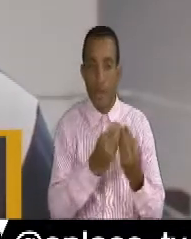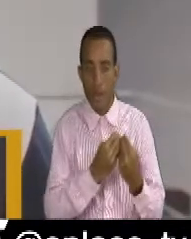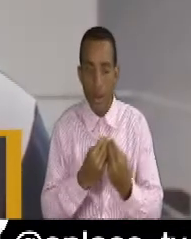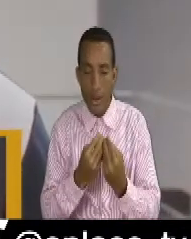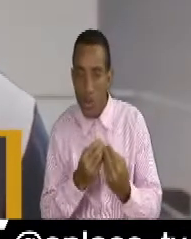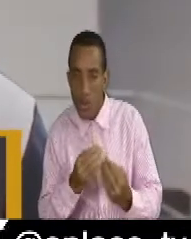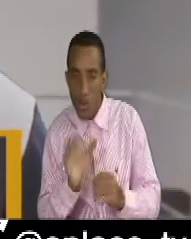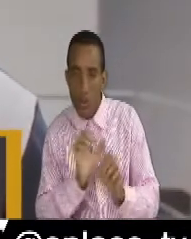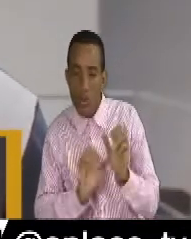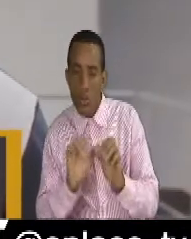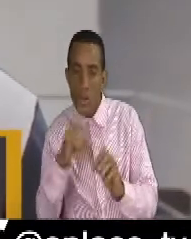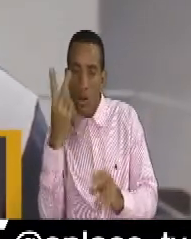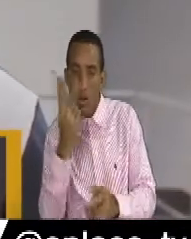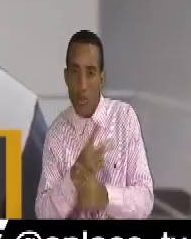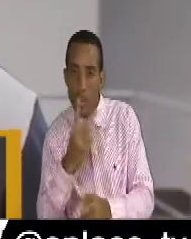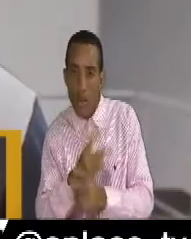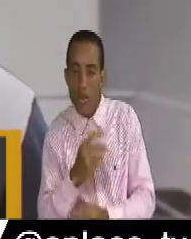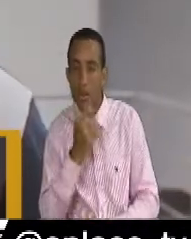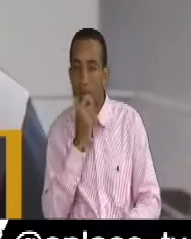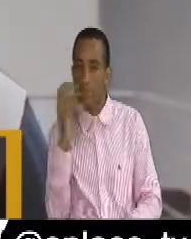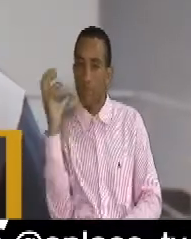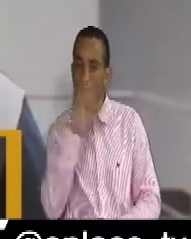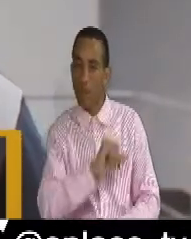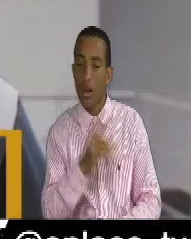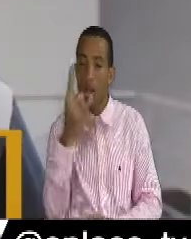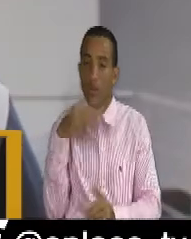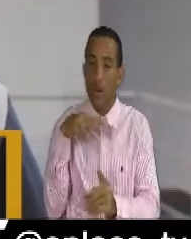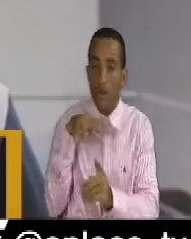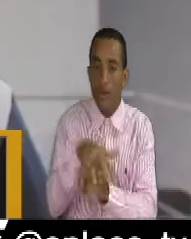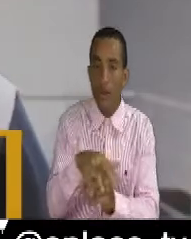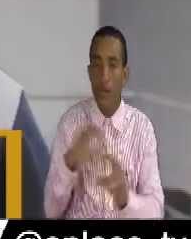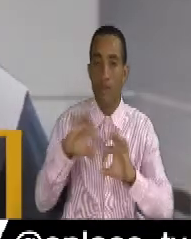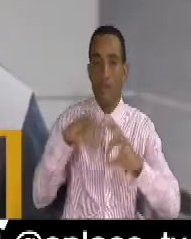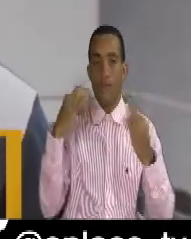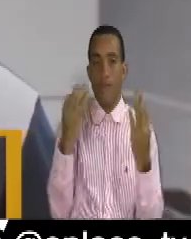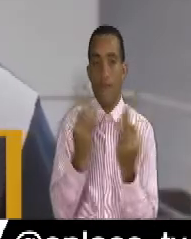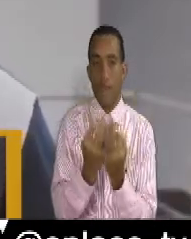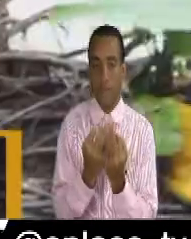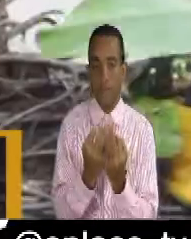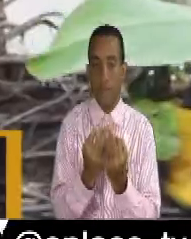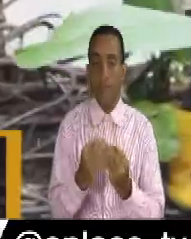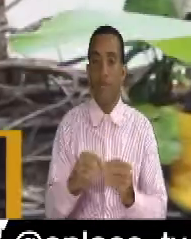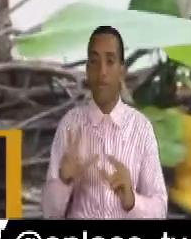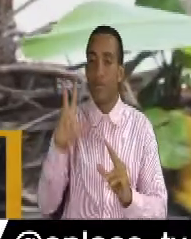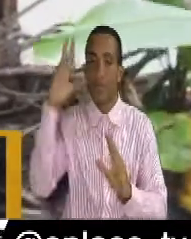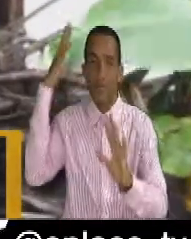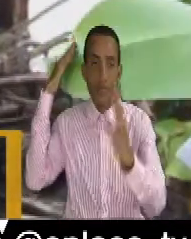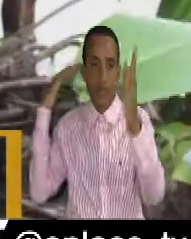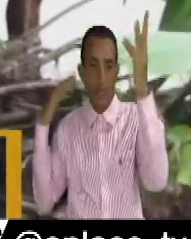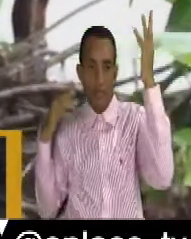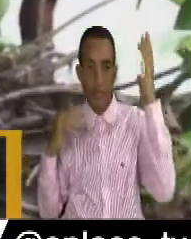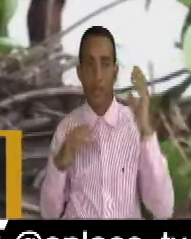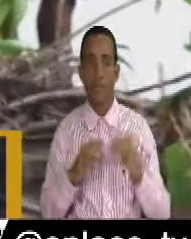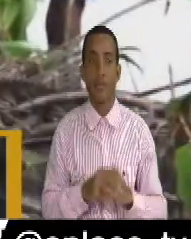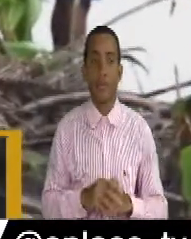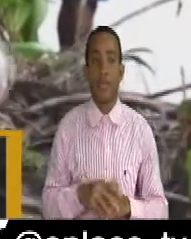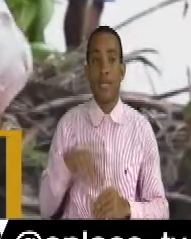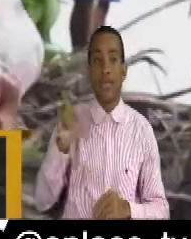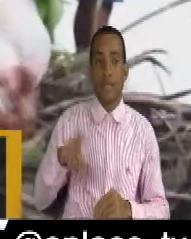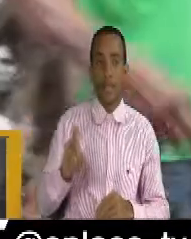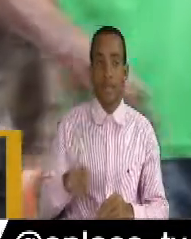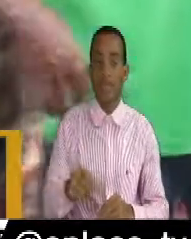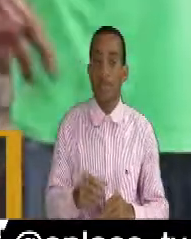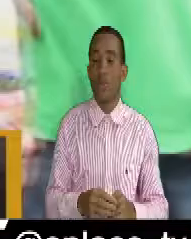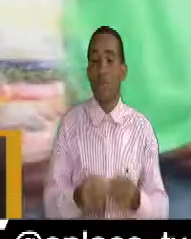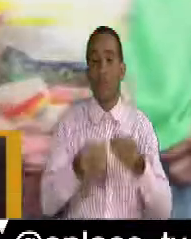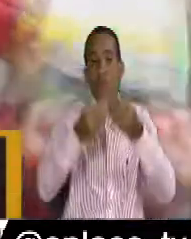Riesgo e identificamos las afectaciones que sufrieron las diferentes familias en esta zona rural. En medio de tanta necesidad por haberlo perdido